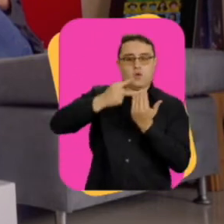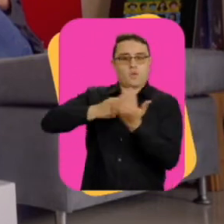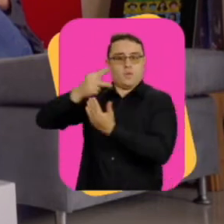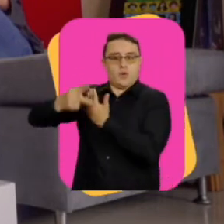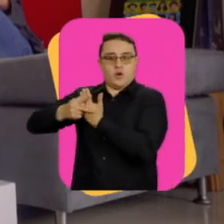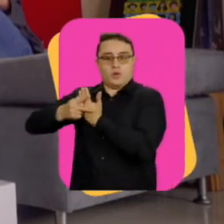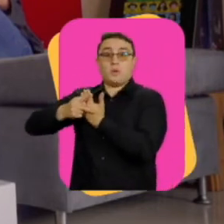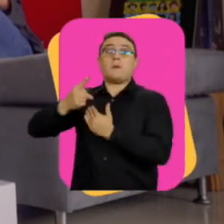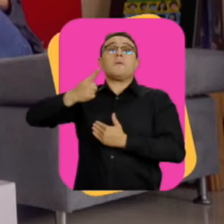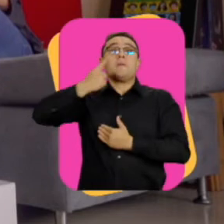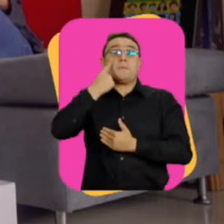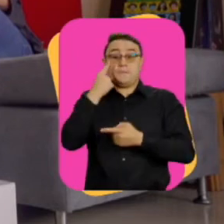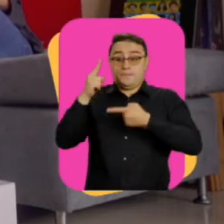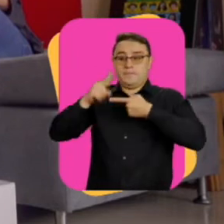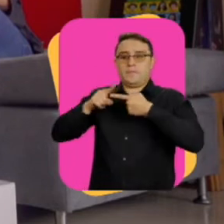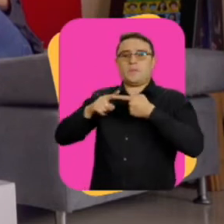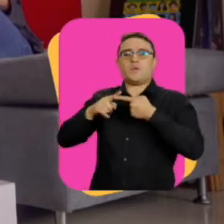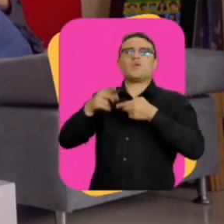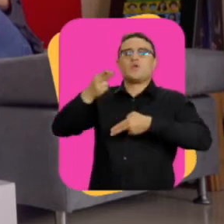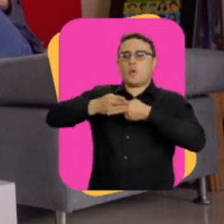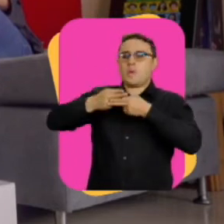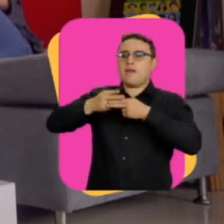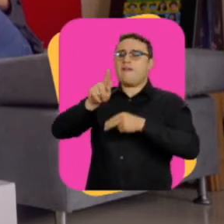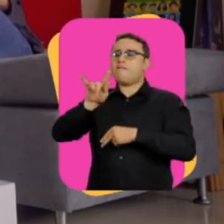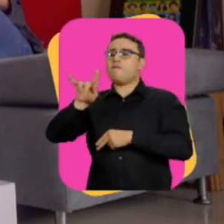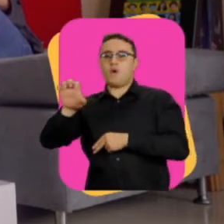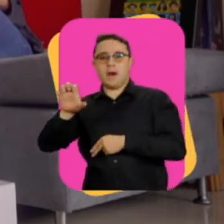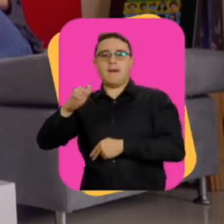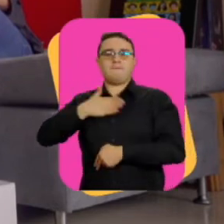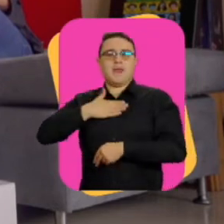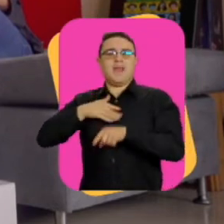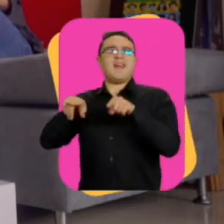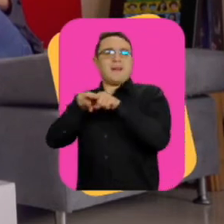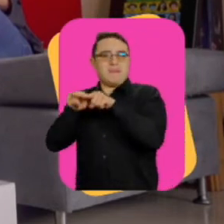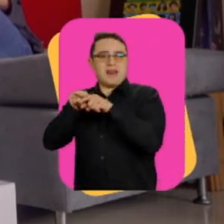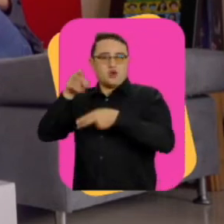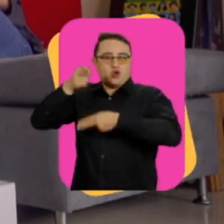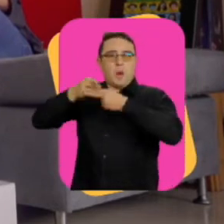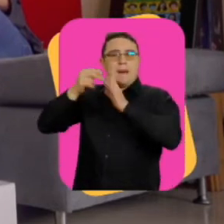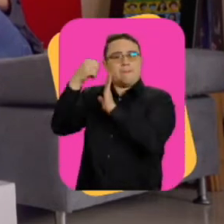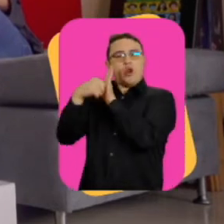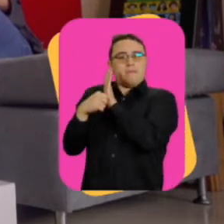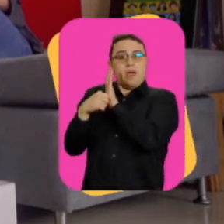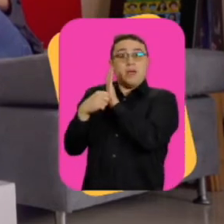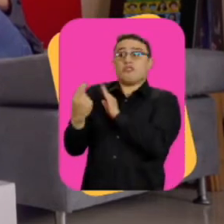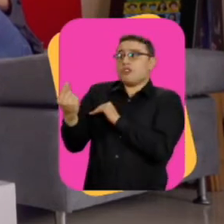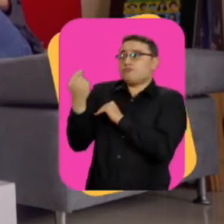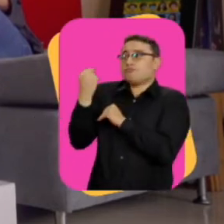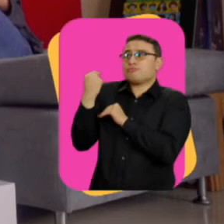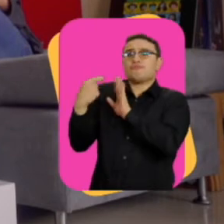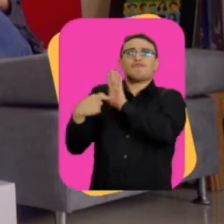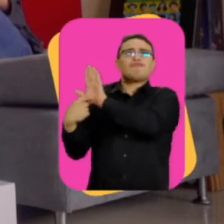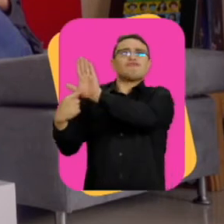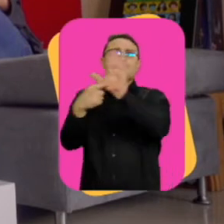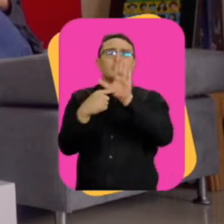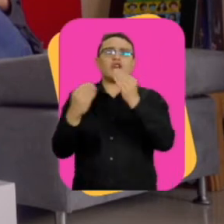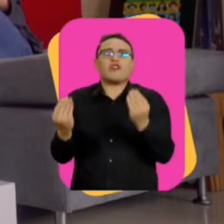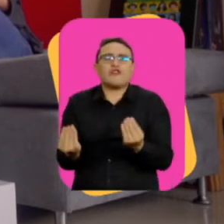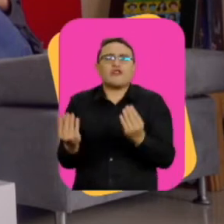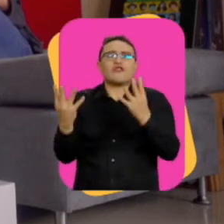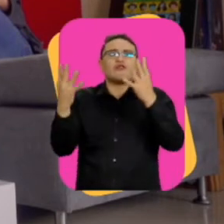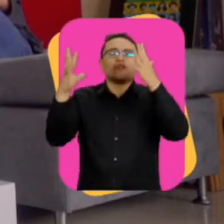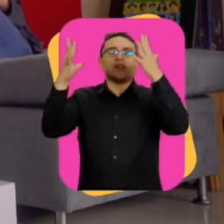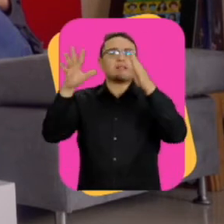encargo. Uno fue Mi Hermano, un proyecto que acaba de tener visibilidad en el festival Com